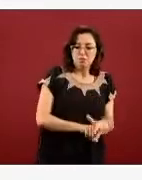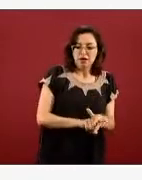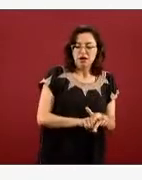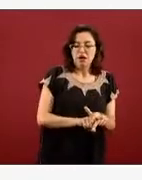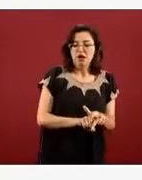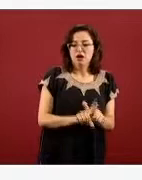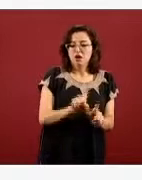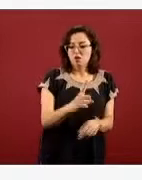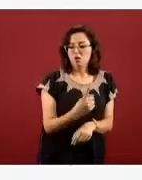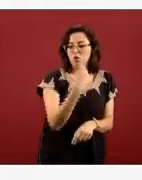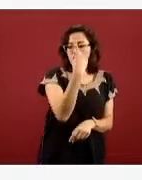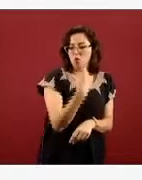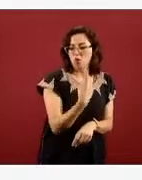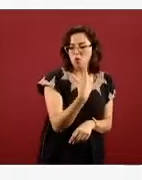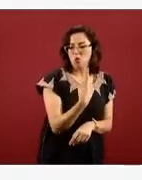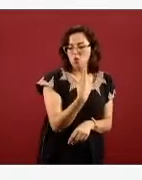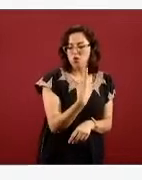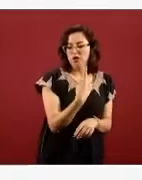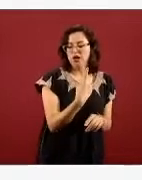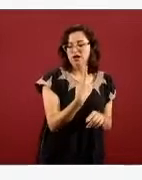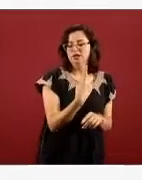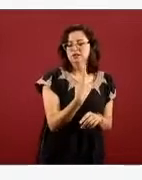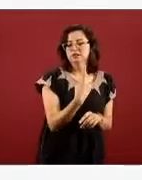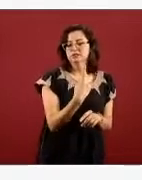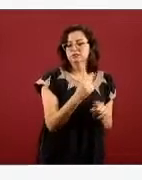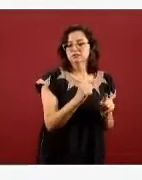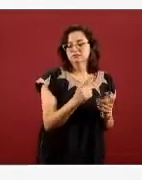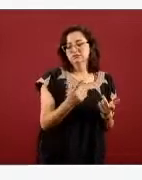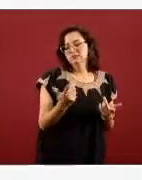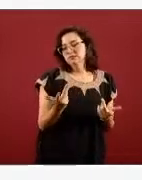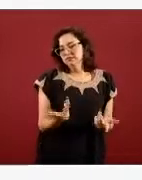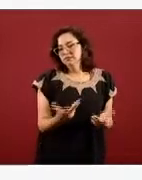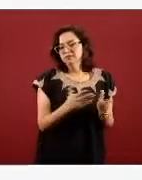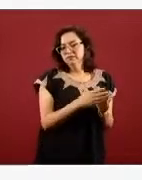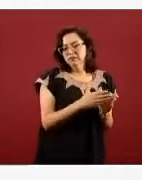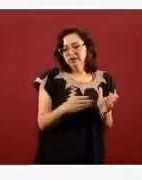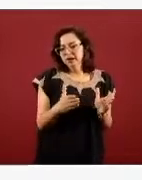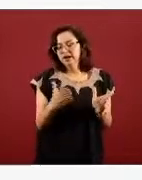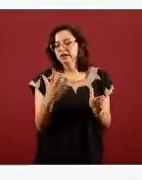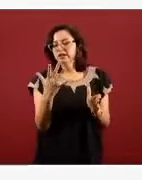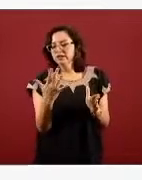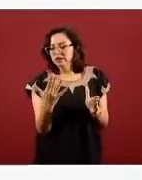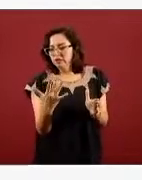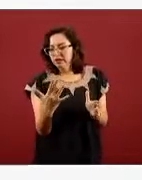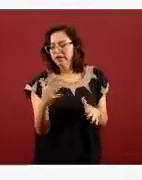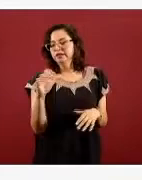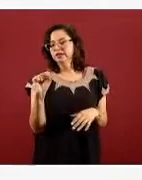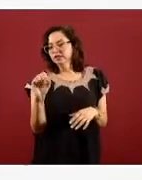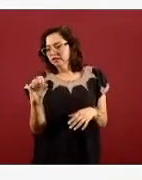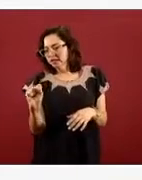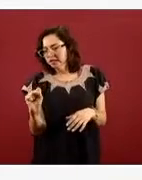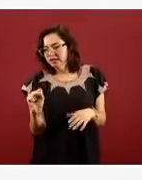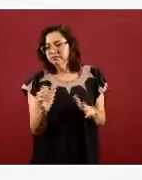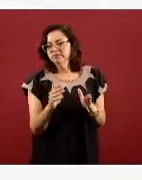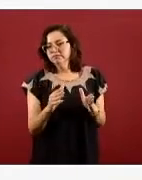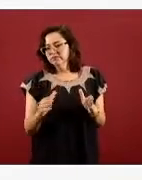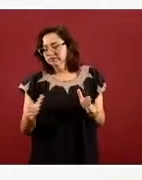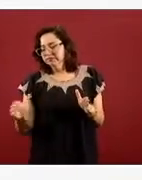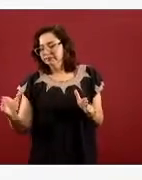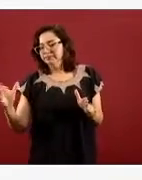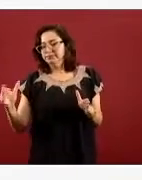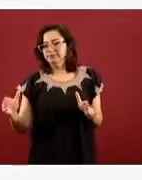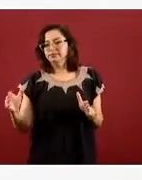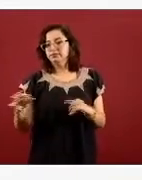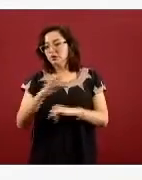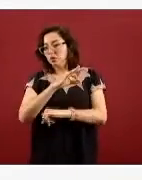con una máxima que más o menos bordeaba los 50, 60 casos, y prácticamente ya